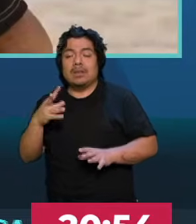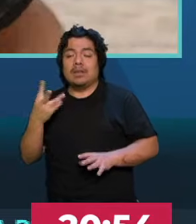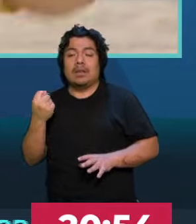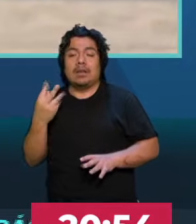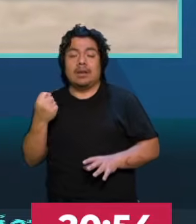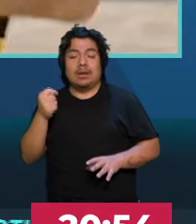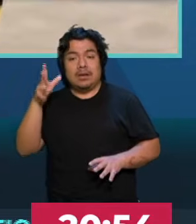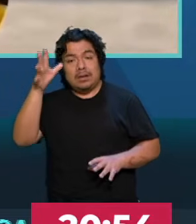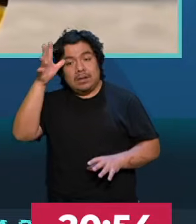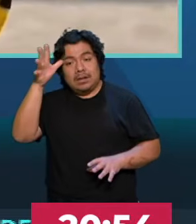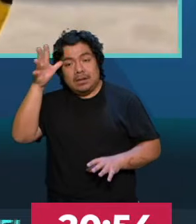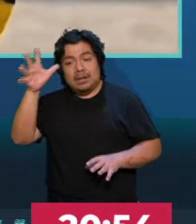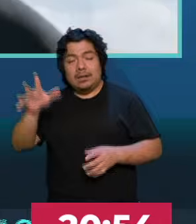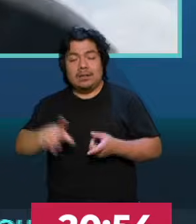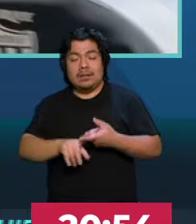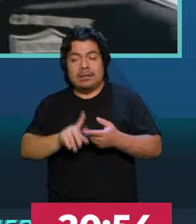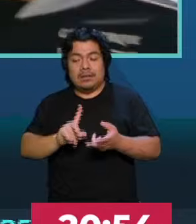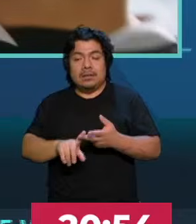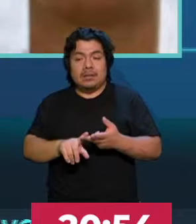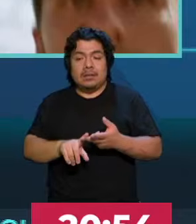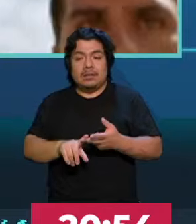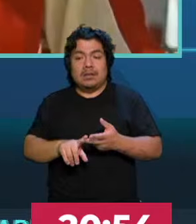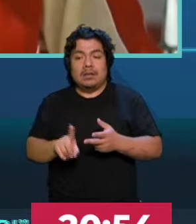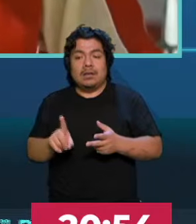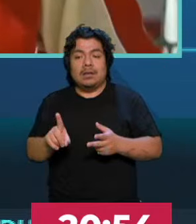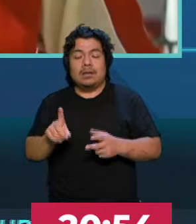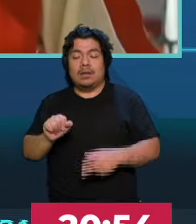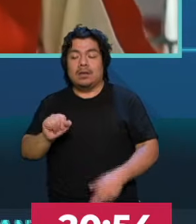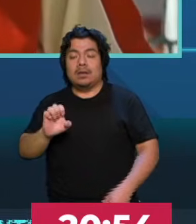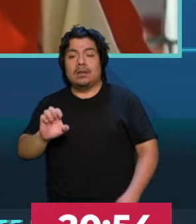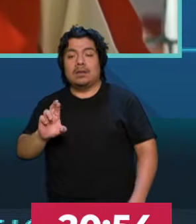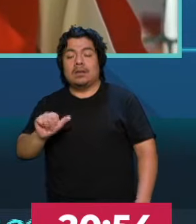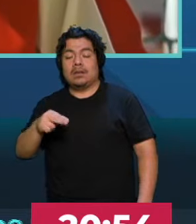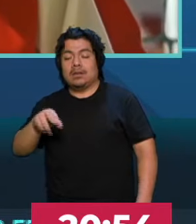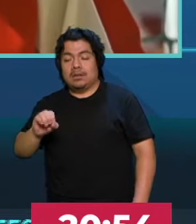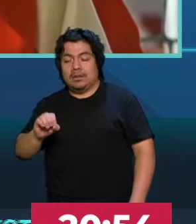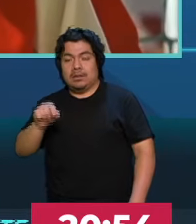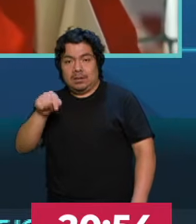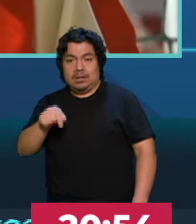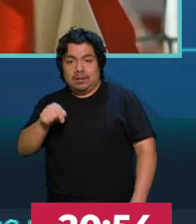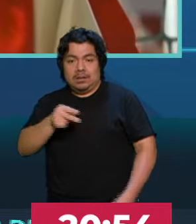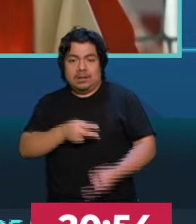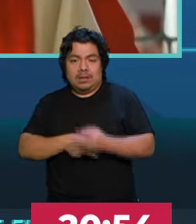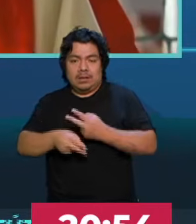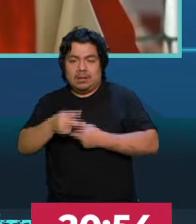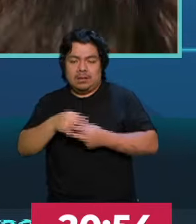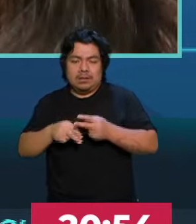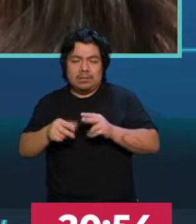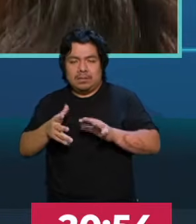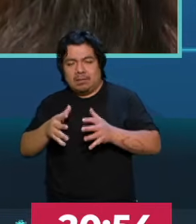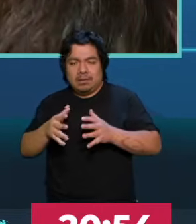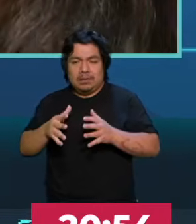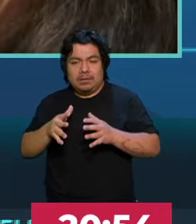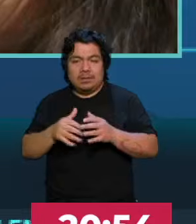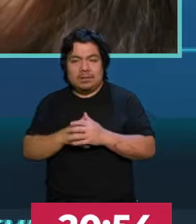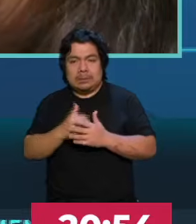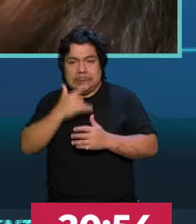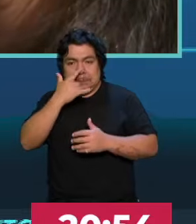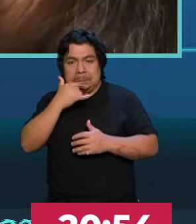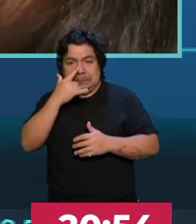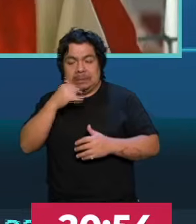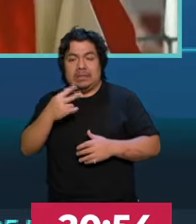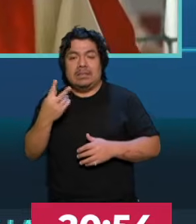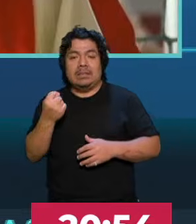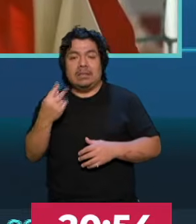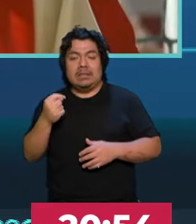Azteca, o Los Serrano, que llegaba acá de una forma muy extraña por TVE